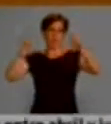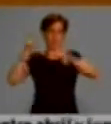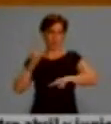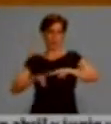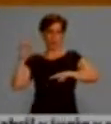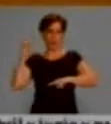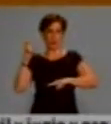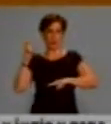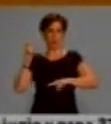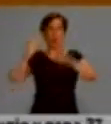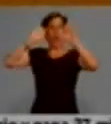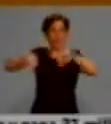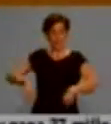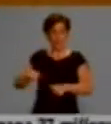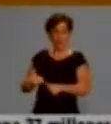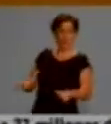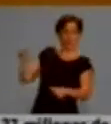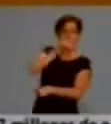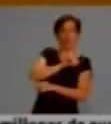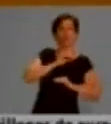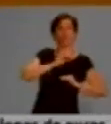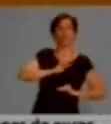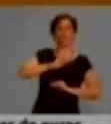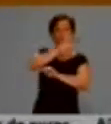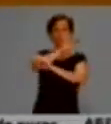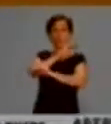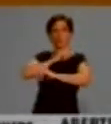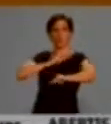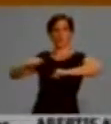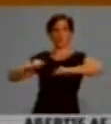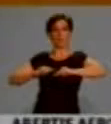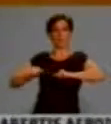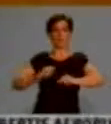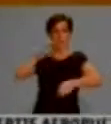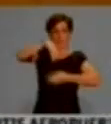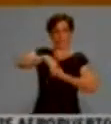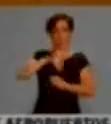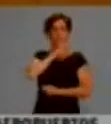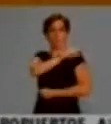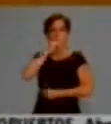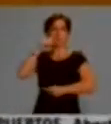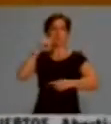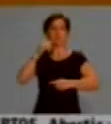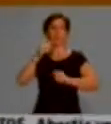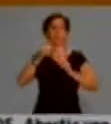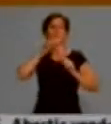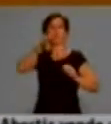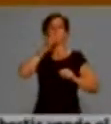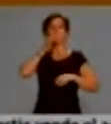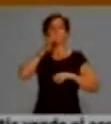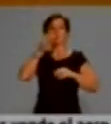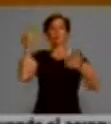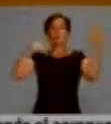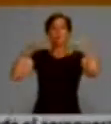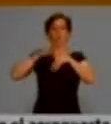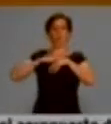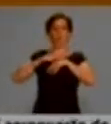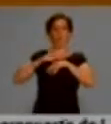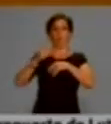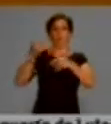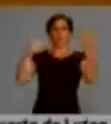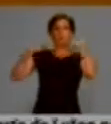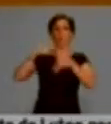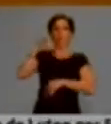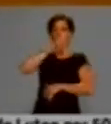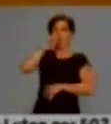Desmentidos quedaban los patéticos intentos de señalados dirigentes del Partido Popular para negar la evidencia, que no era la